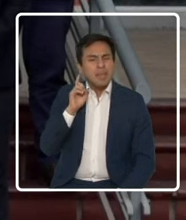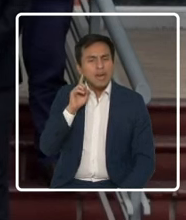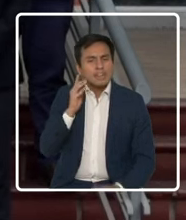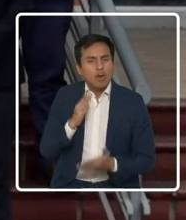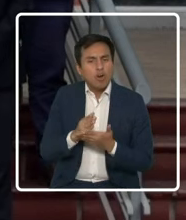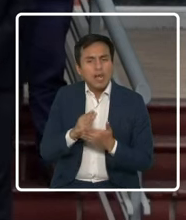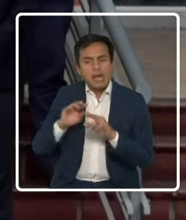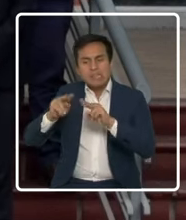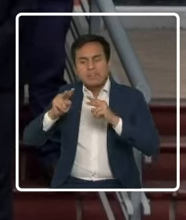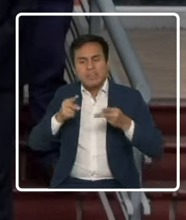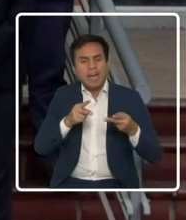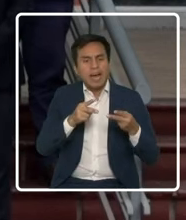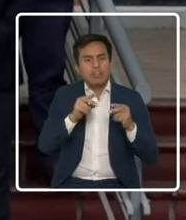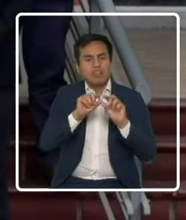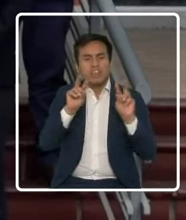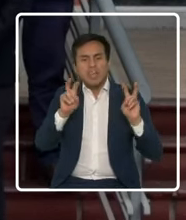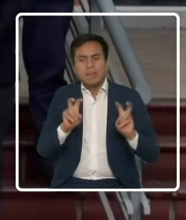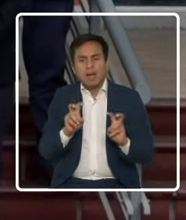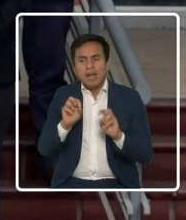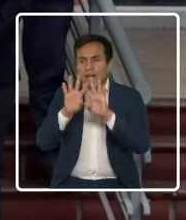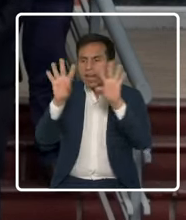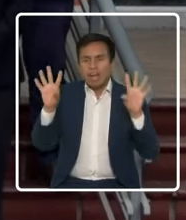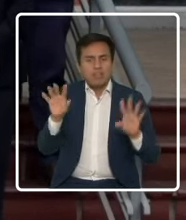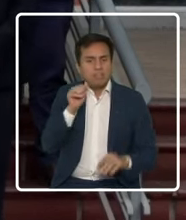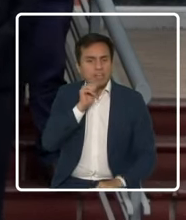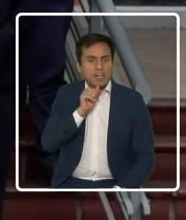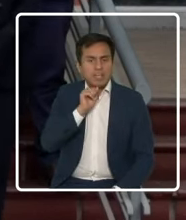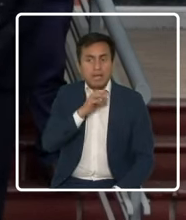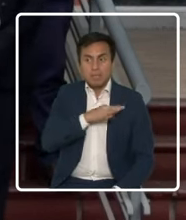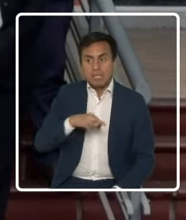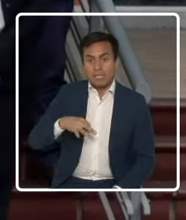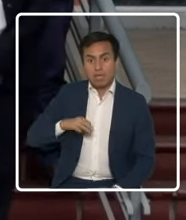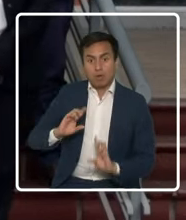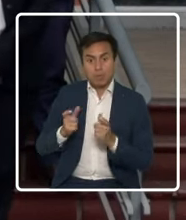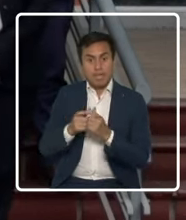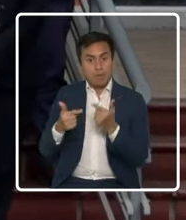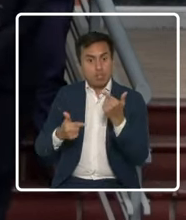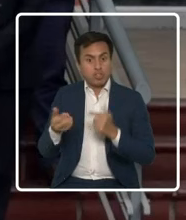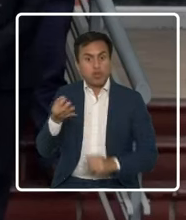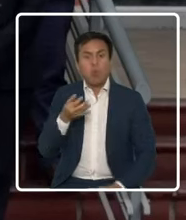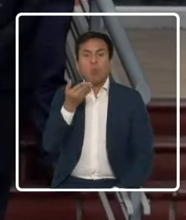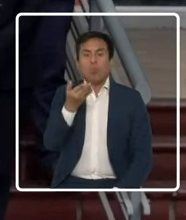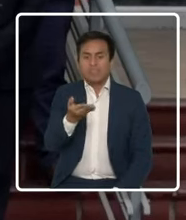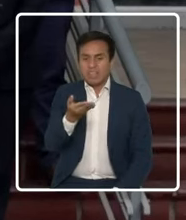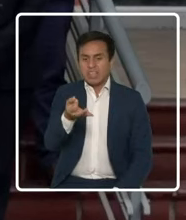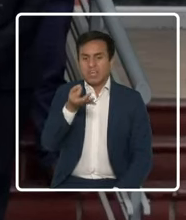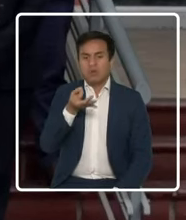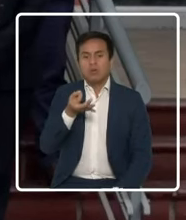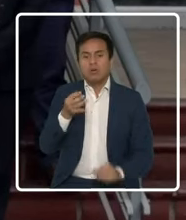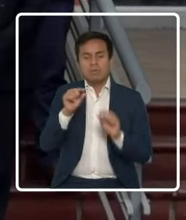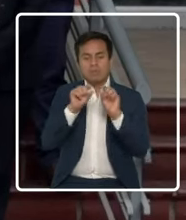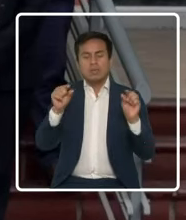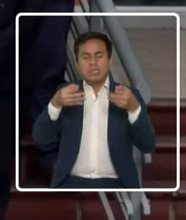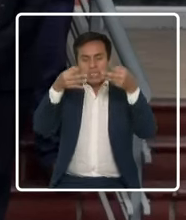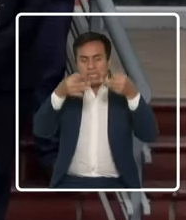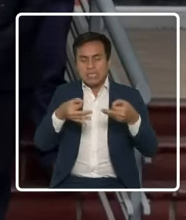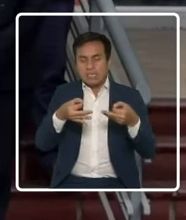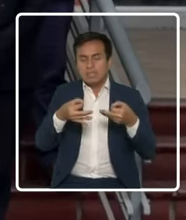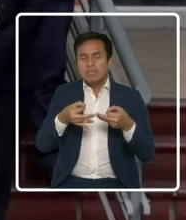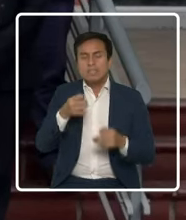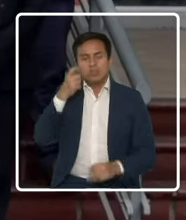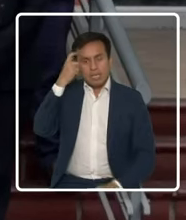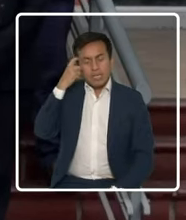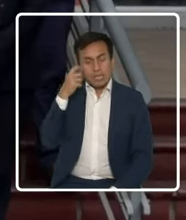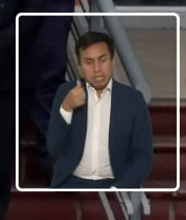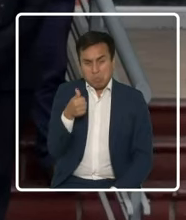hay puras interpretaciones sobre el tema, nadie lo ha aclarado y las ministras del Comité Político dijeron que usted iba a entregarnos una versión.